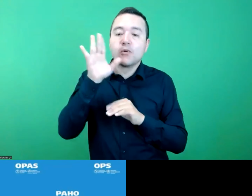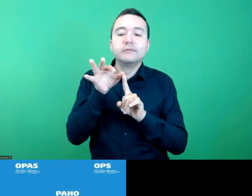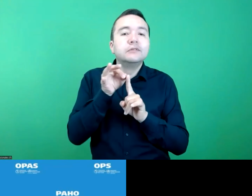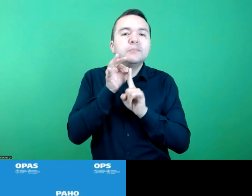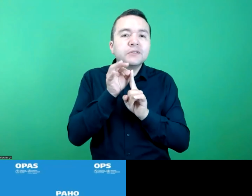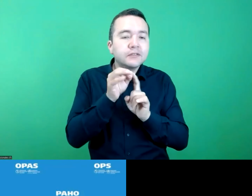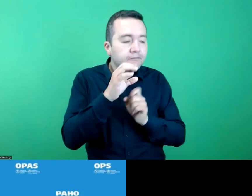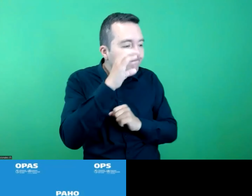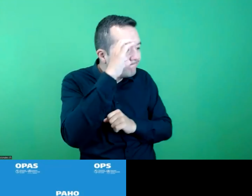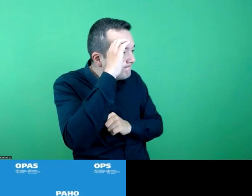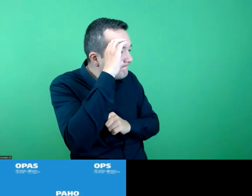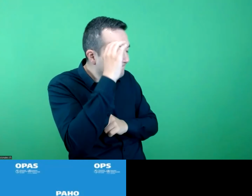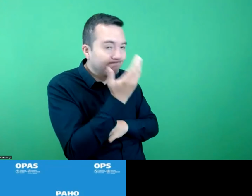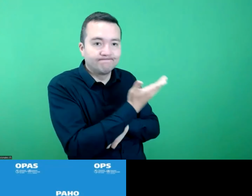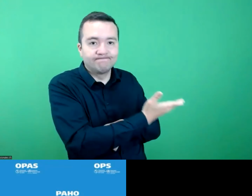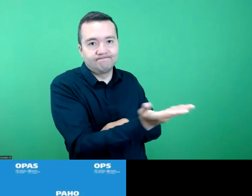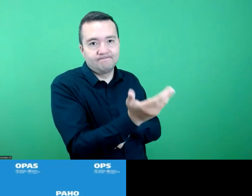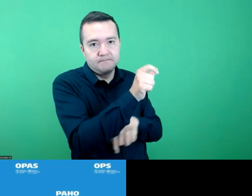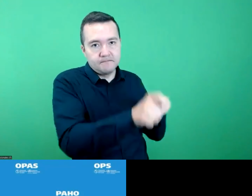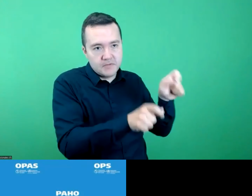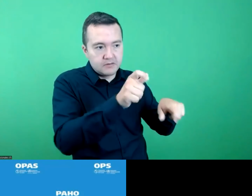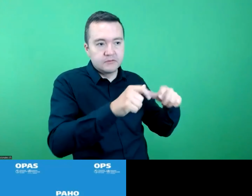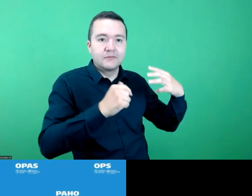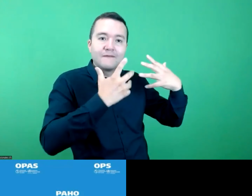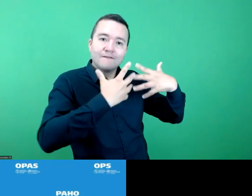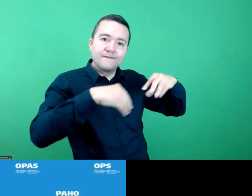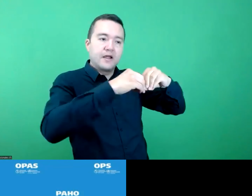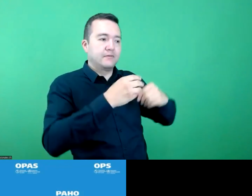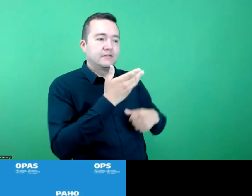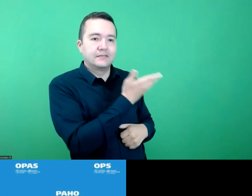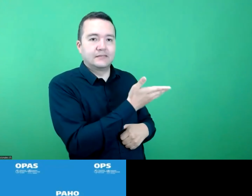sus familias. Esta situación